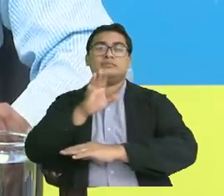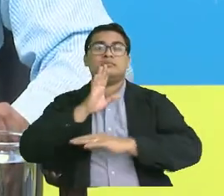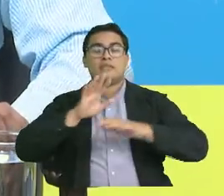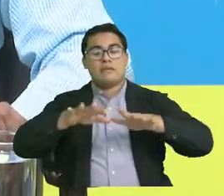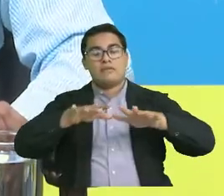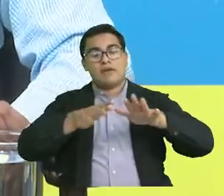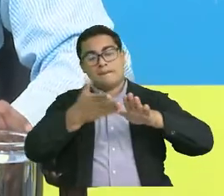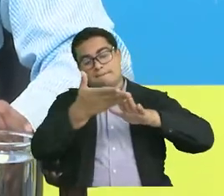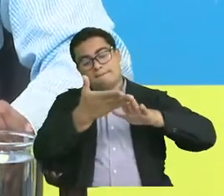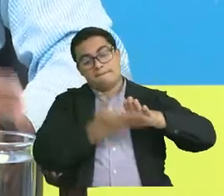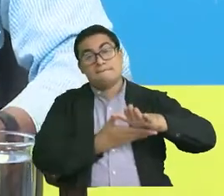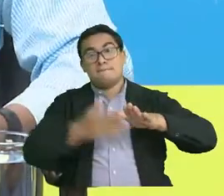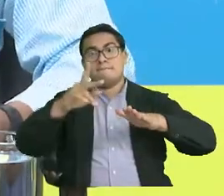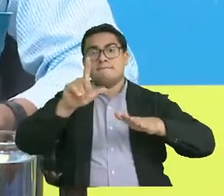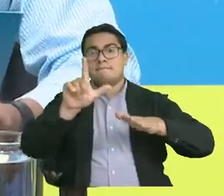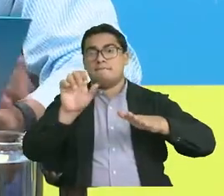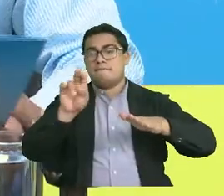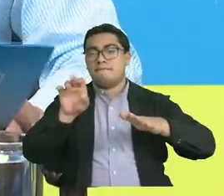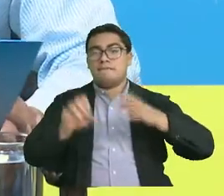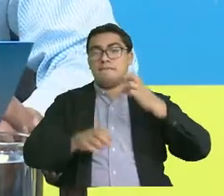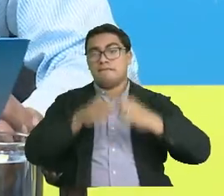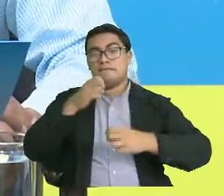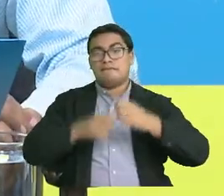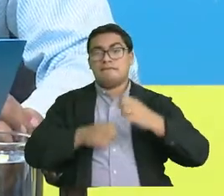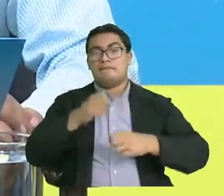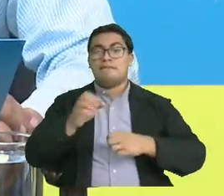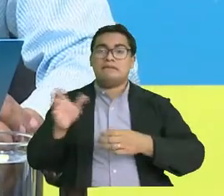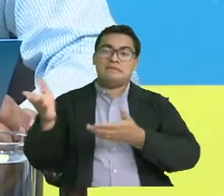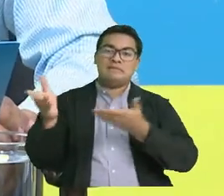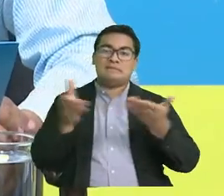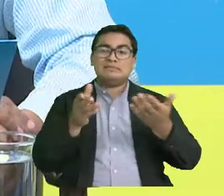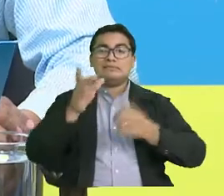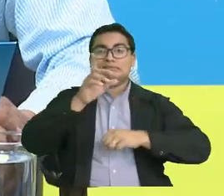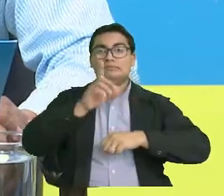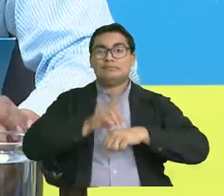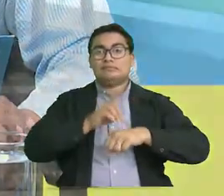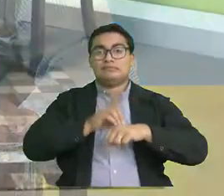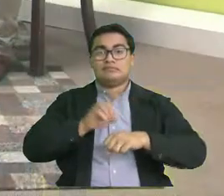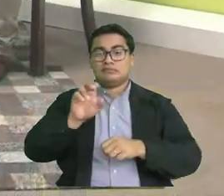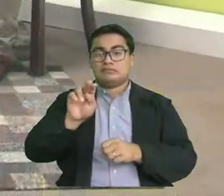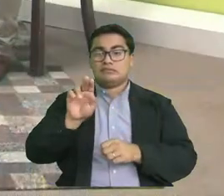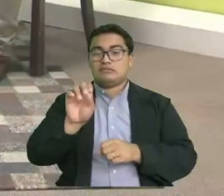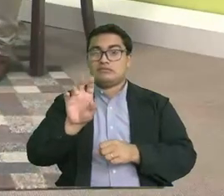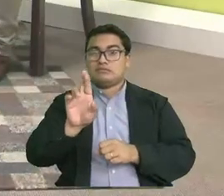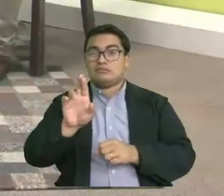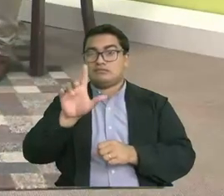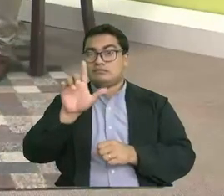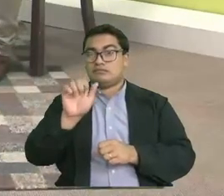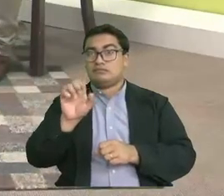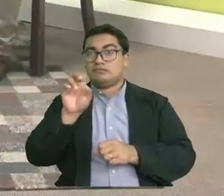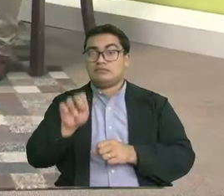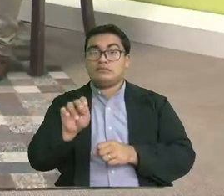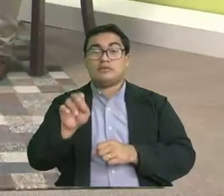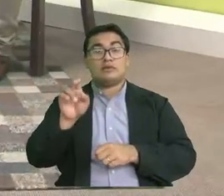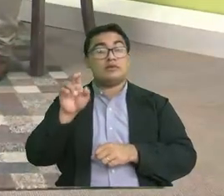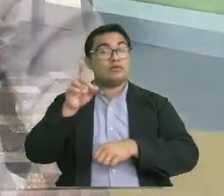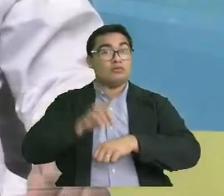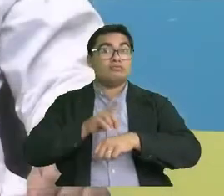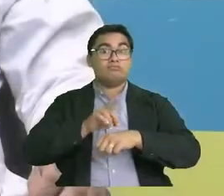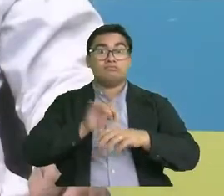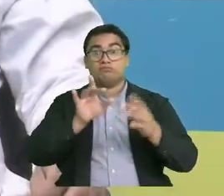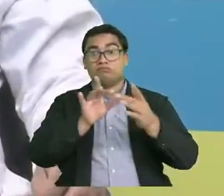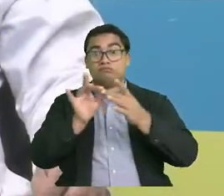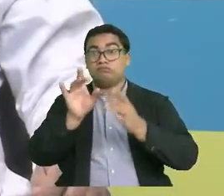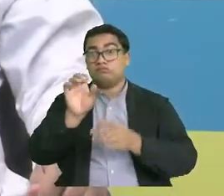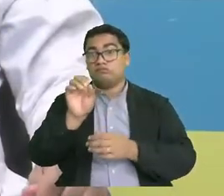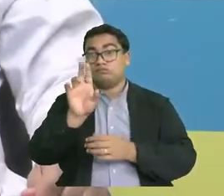y sus afectaciones. Tenemos como invitado al doctor Norlan Ferrufino, quien es ortopedista del